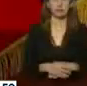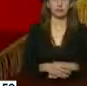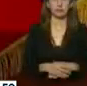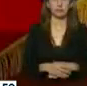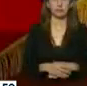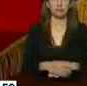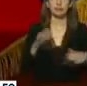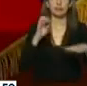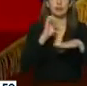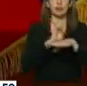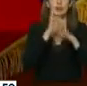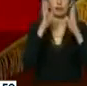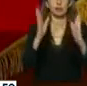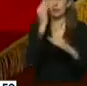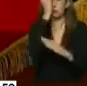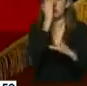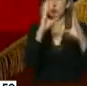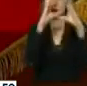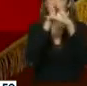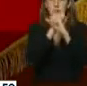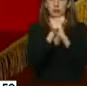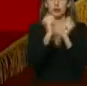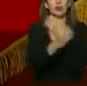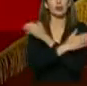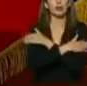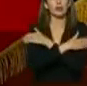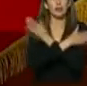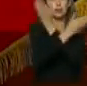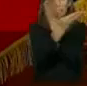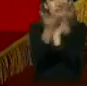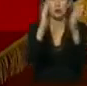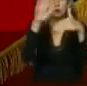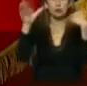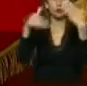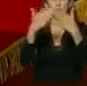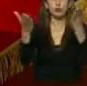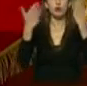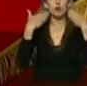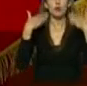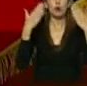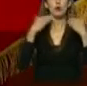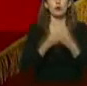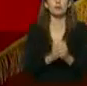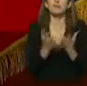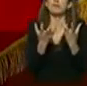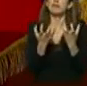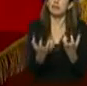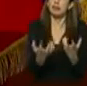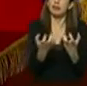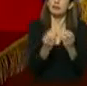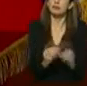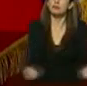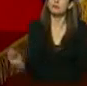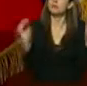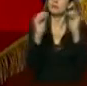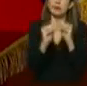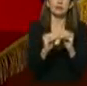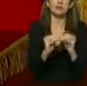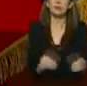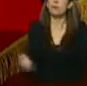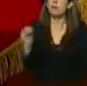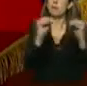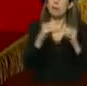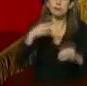Compatriotas, buenas noches. Querido pueblo de Guayaquil, requerimos de ustedes mayor esfuerzo y más